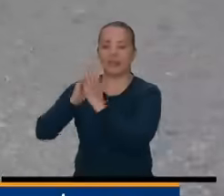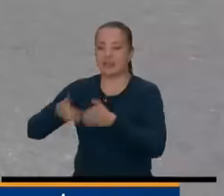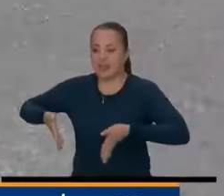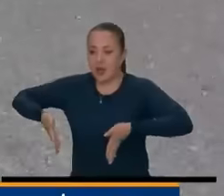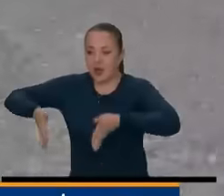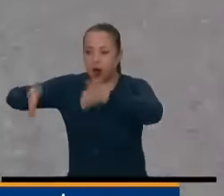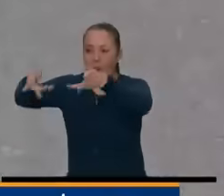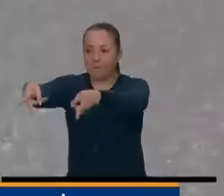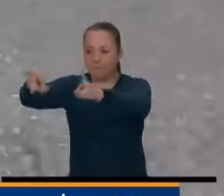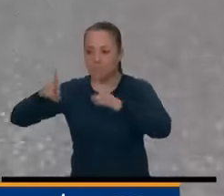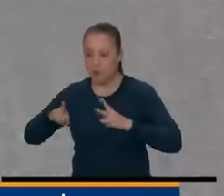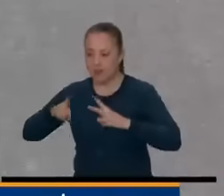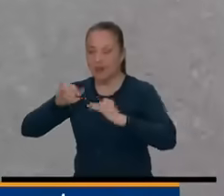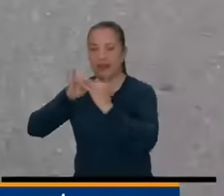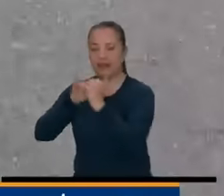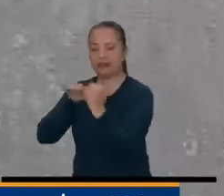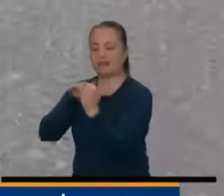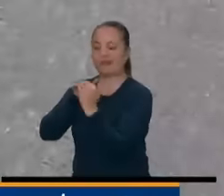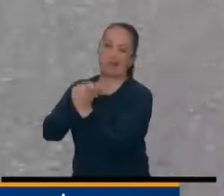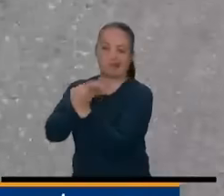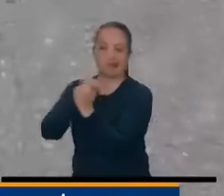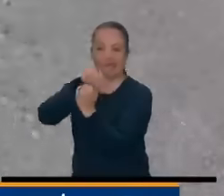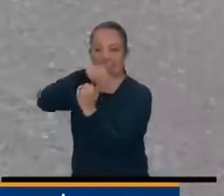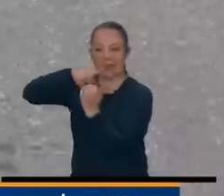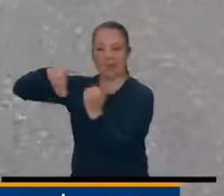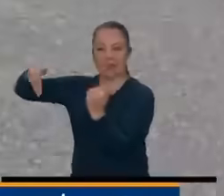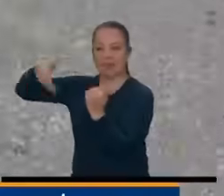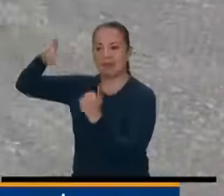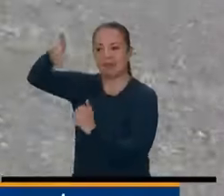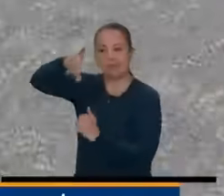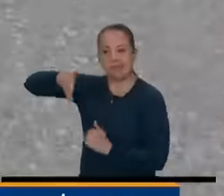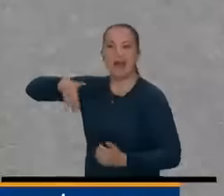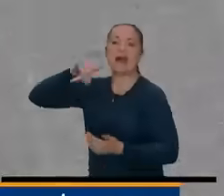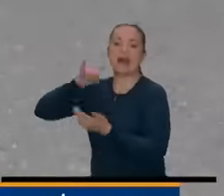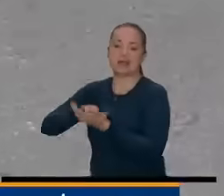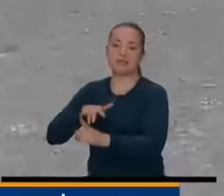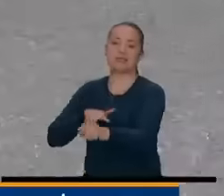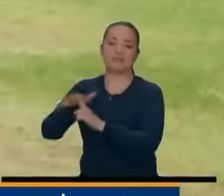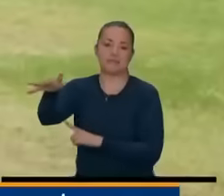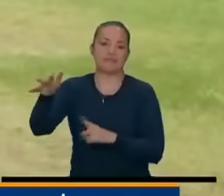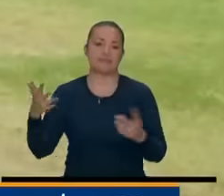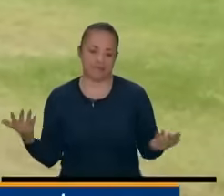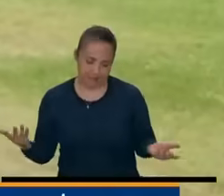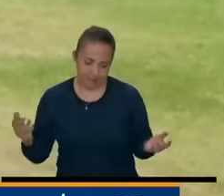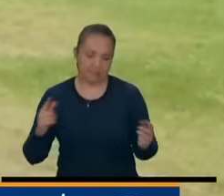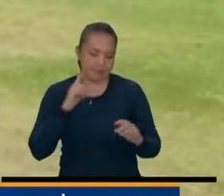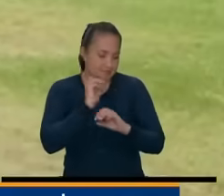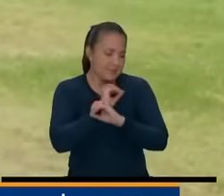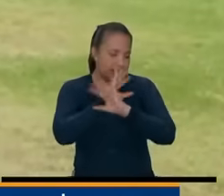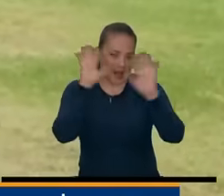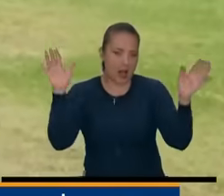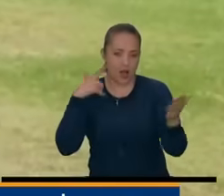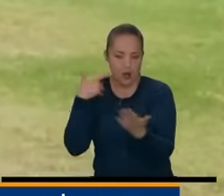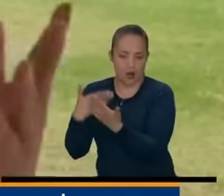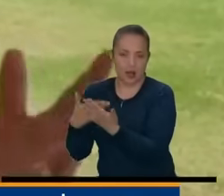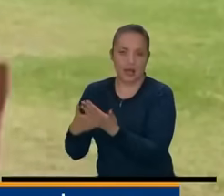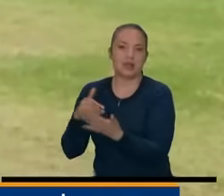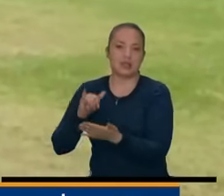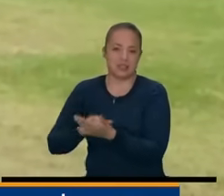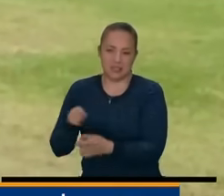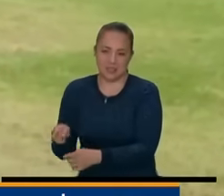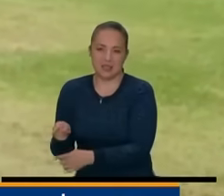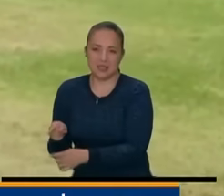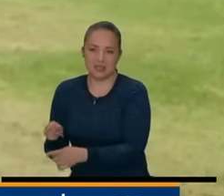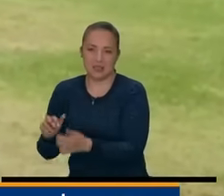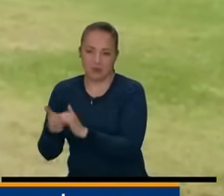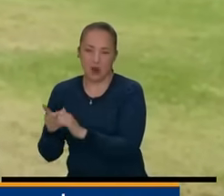continuidad, digamos, del puente y la continuidad estructural del mismo, pues se ve comprometida. Claramente se evidencia que falló, como en muchas